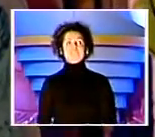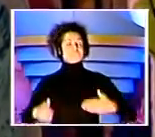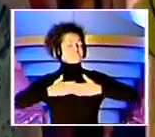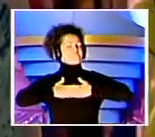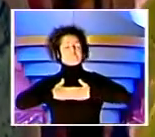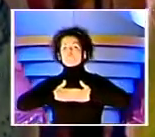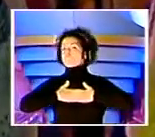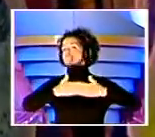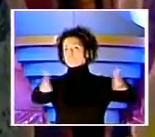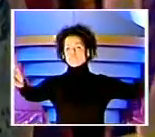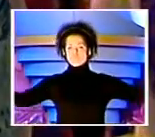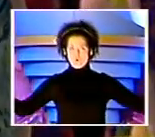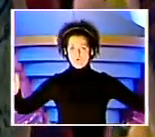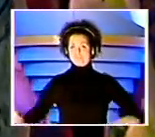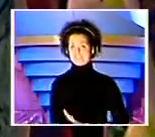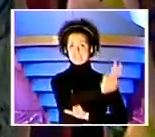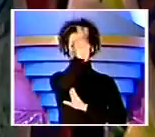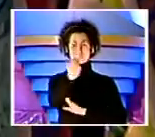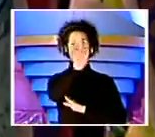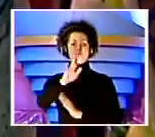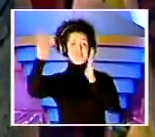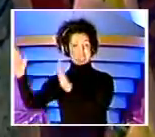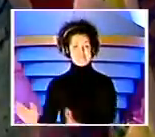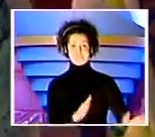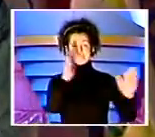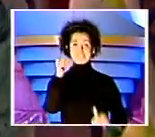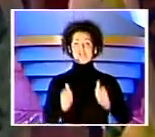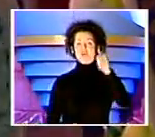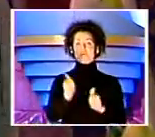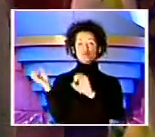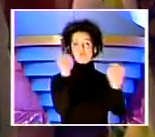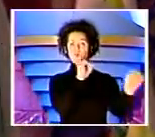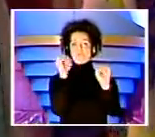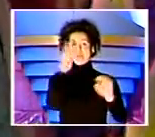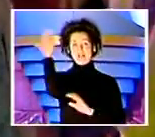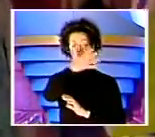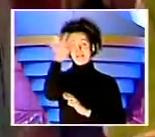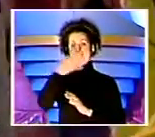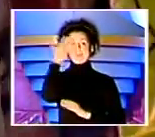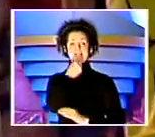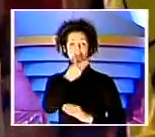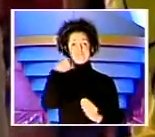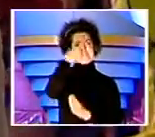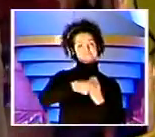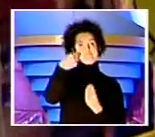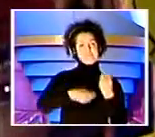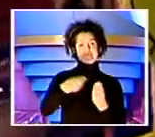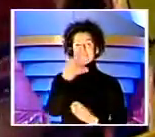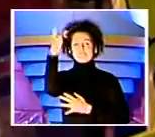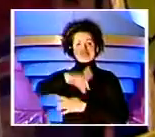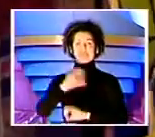Abrimos la segunda fase del concurso de murgas del Carnaval de Las Palmas de Gran Canaria con la